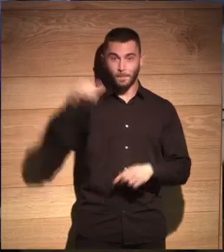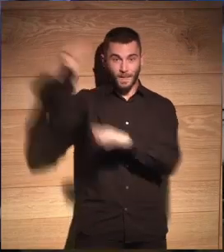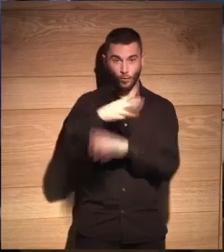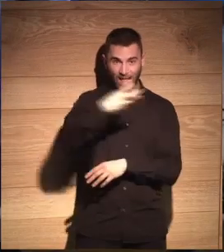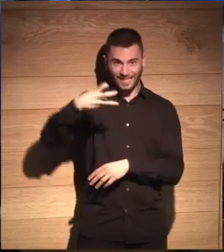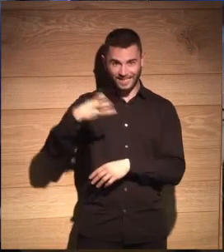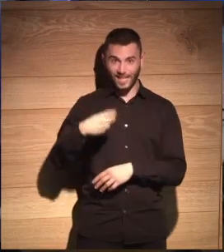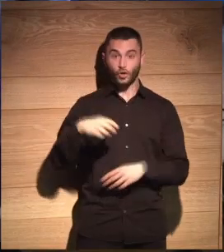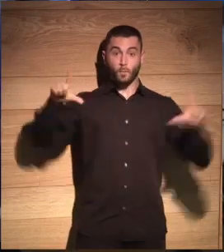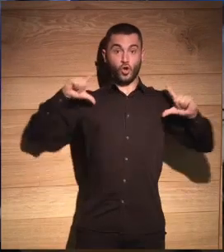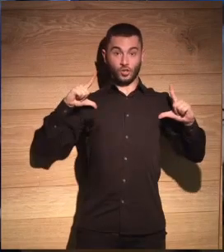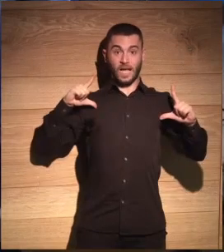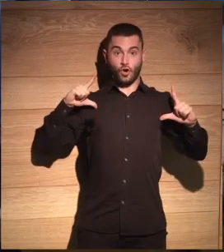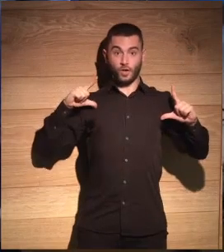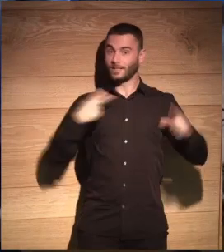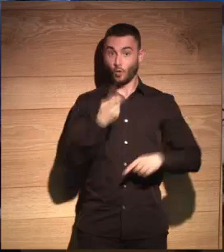No, o sea, es que